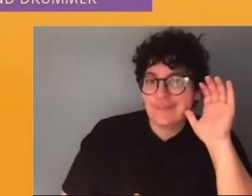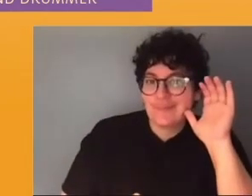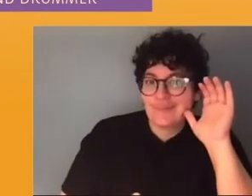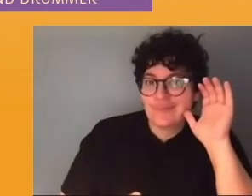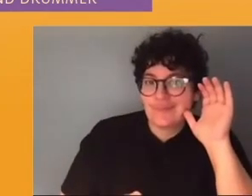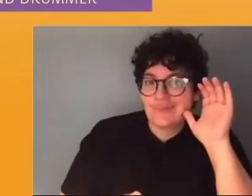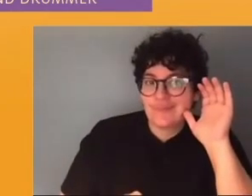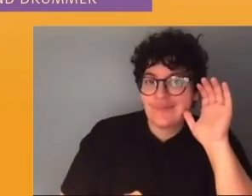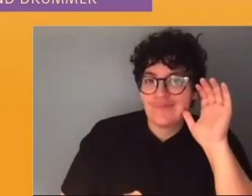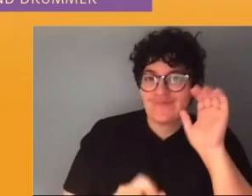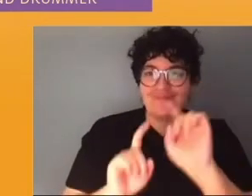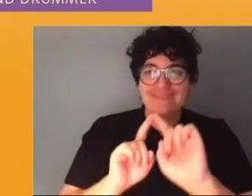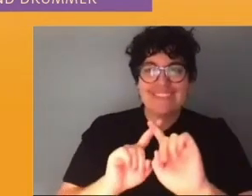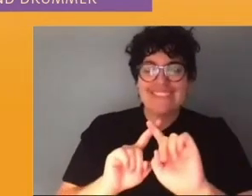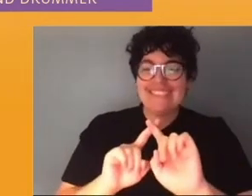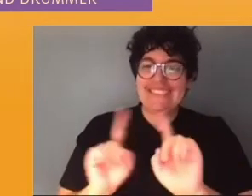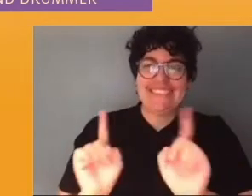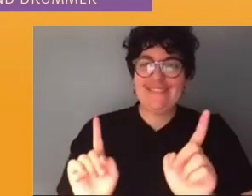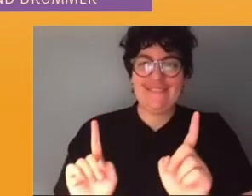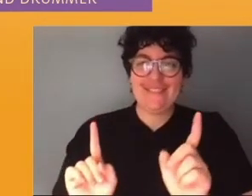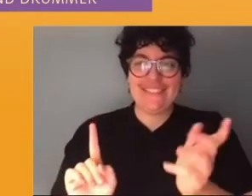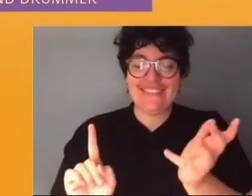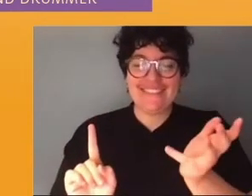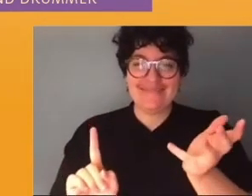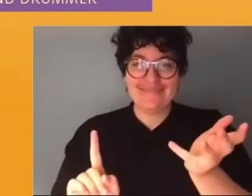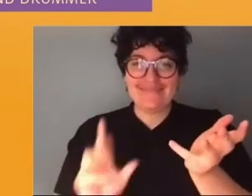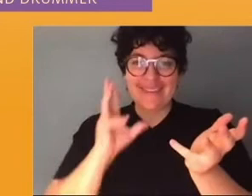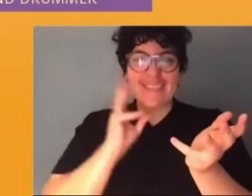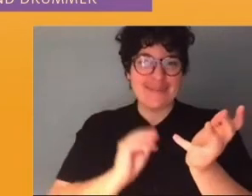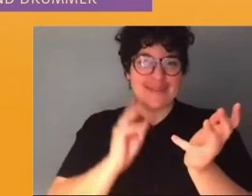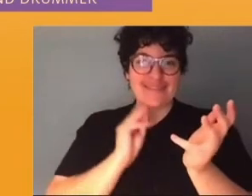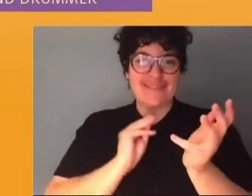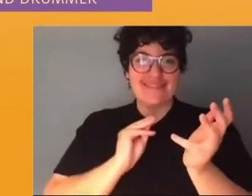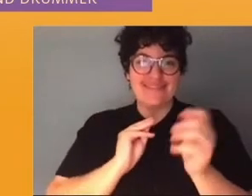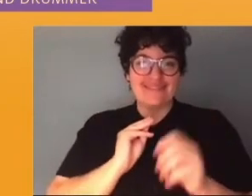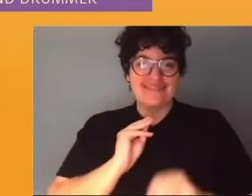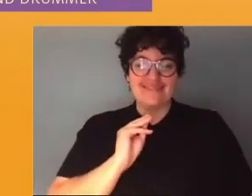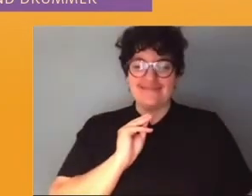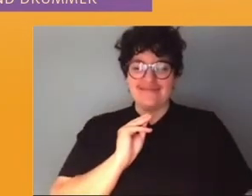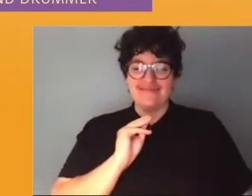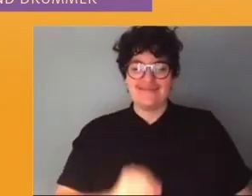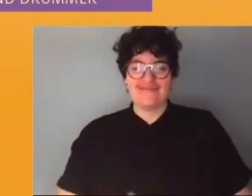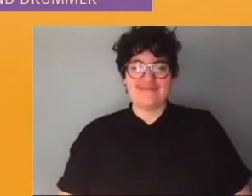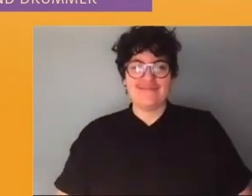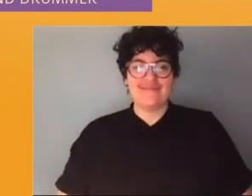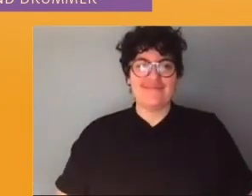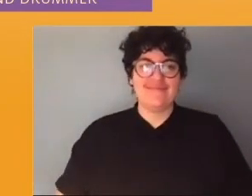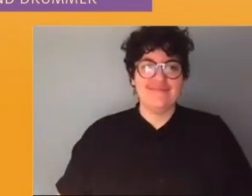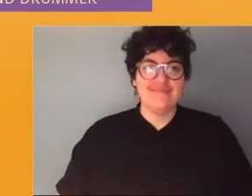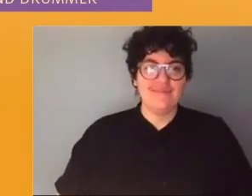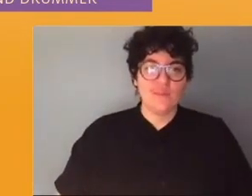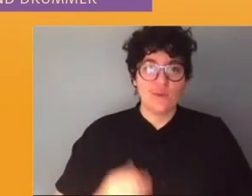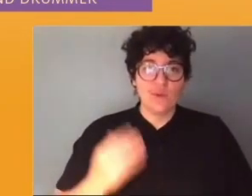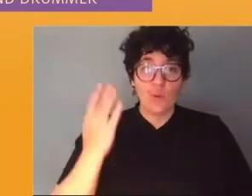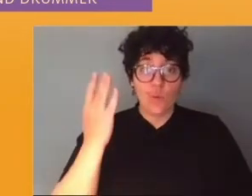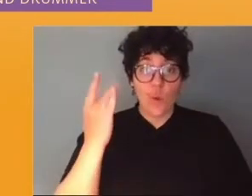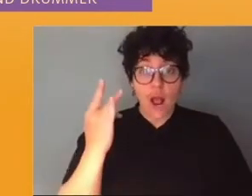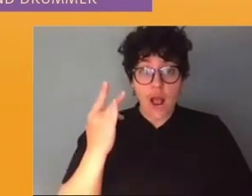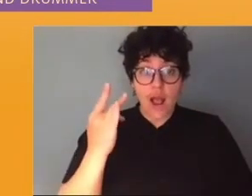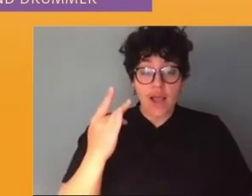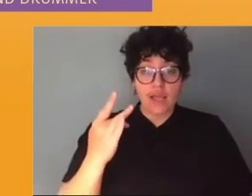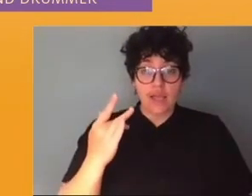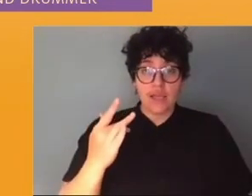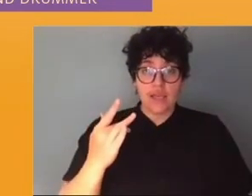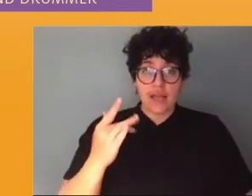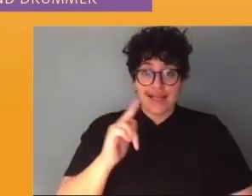o pregrabada, música pregrabada. Es totalmente distinto, porque sientes el